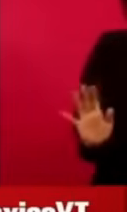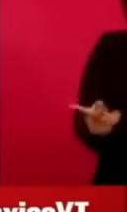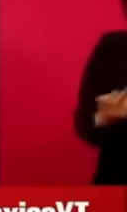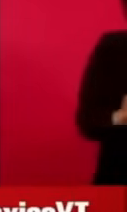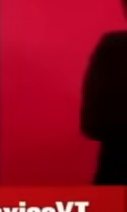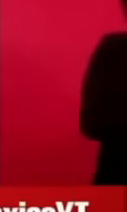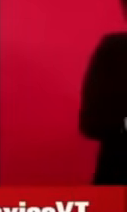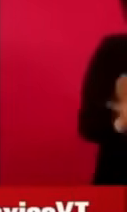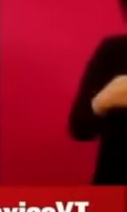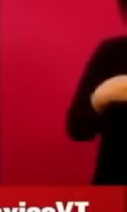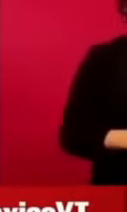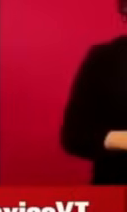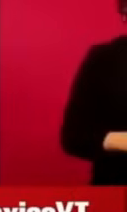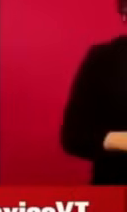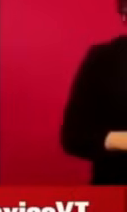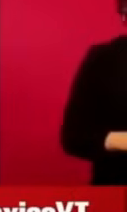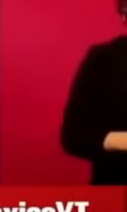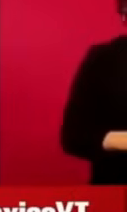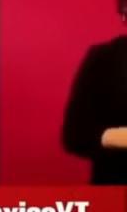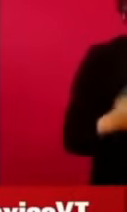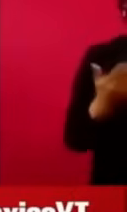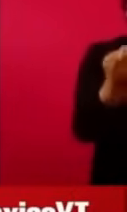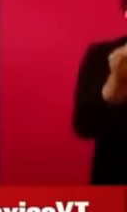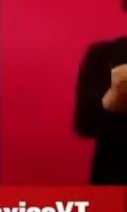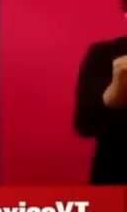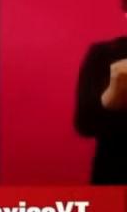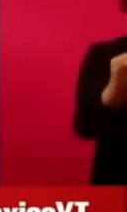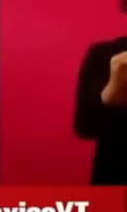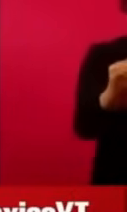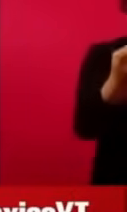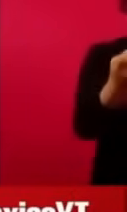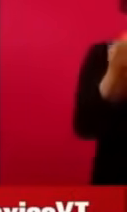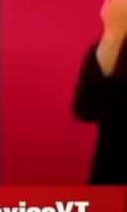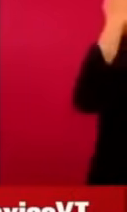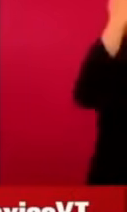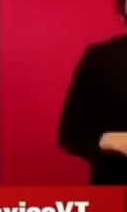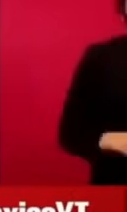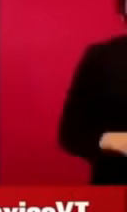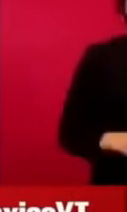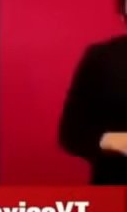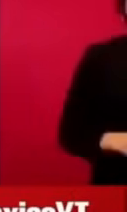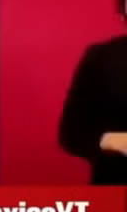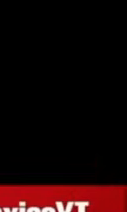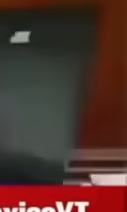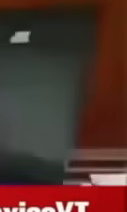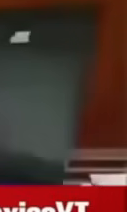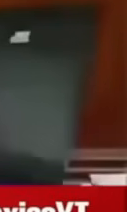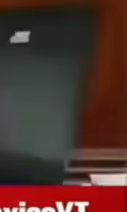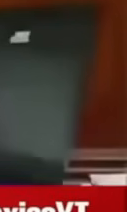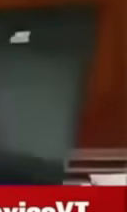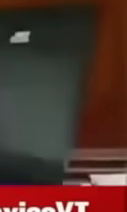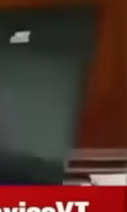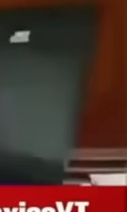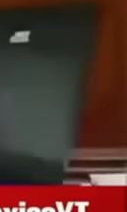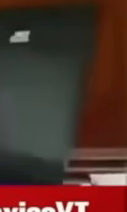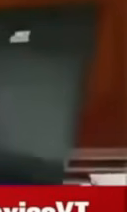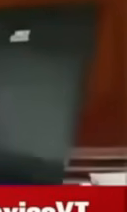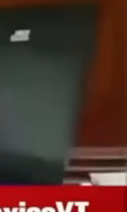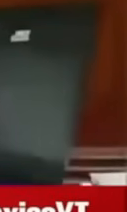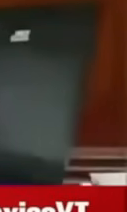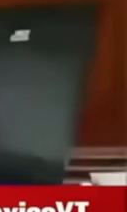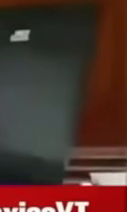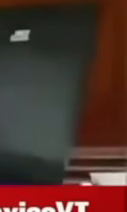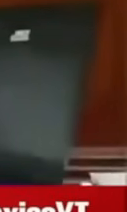que estos ocupan la ley a modo y la interpretan sin duda a su conveniencia. Sí quiero